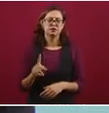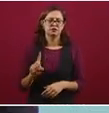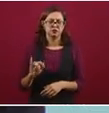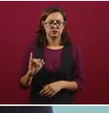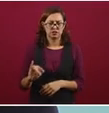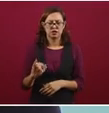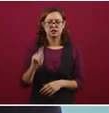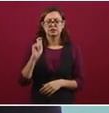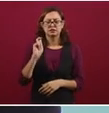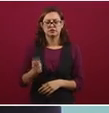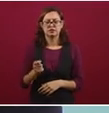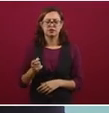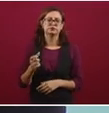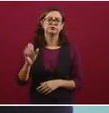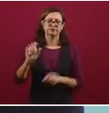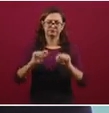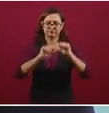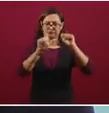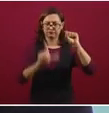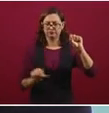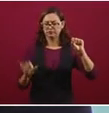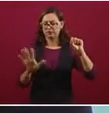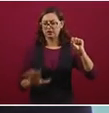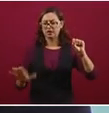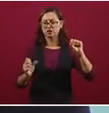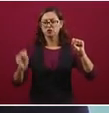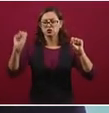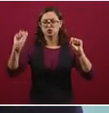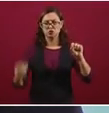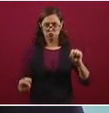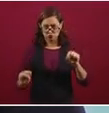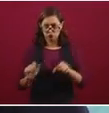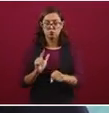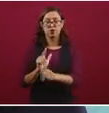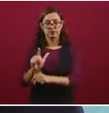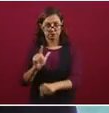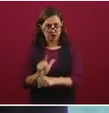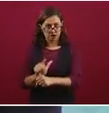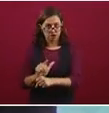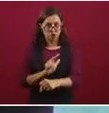de México y, por supuesto, Guatemala, Honduras y El Salvador.